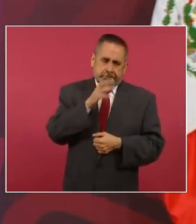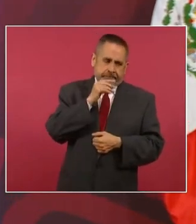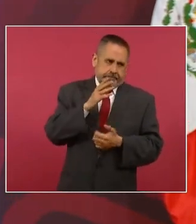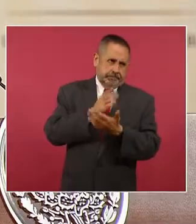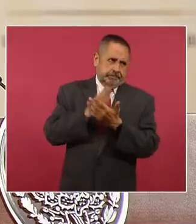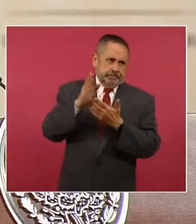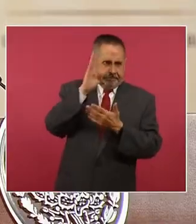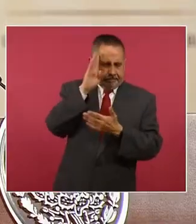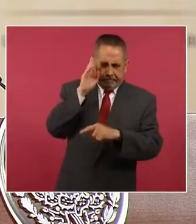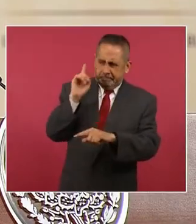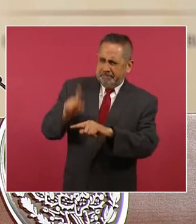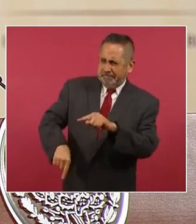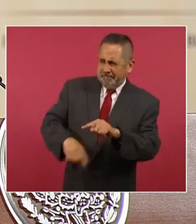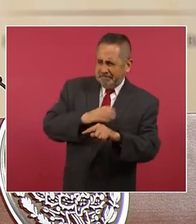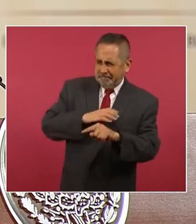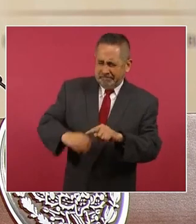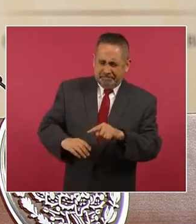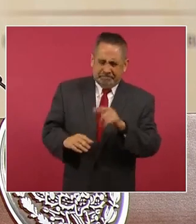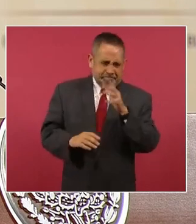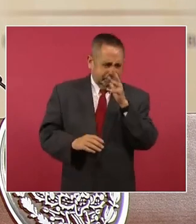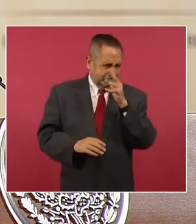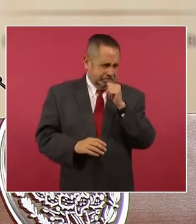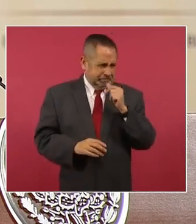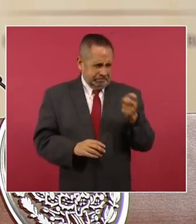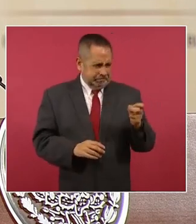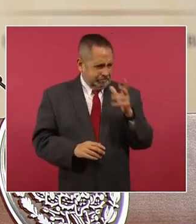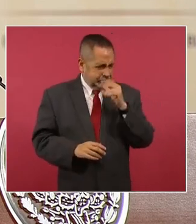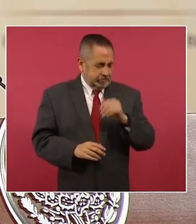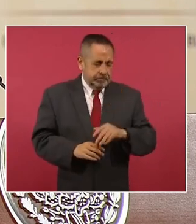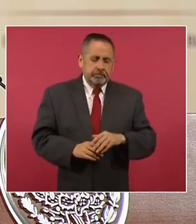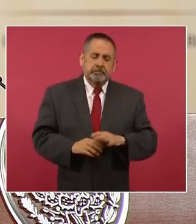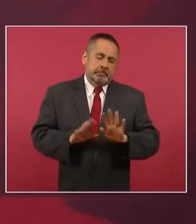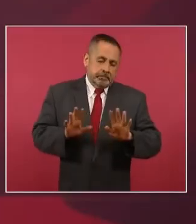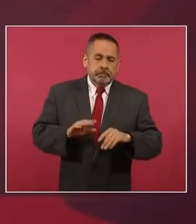la medida de los consejeros del INE,